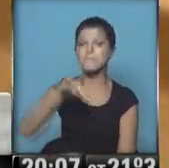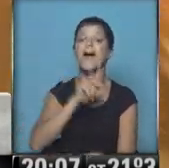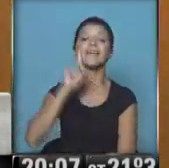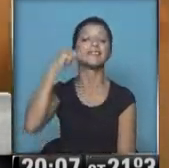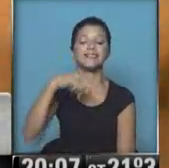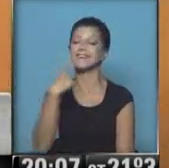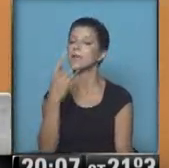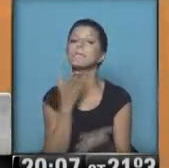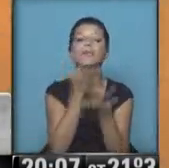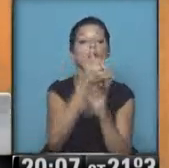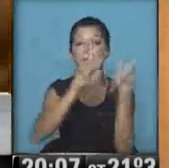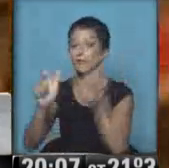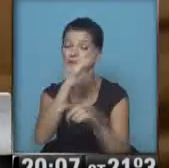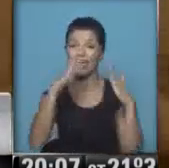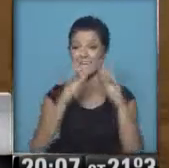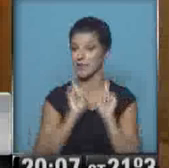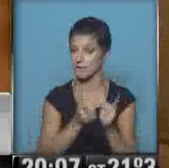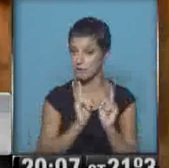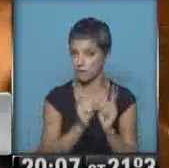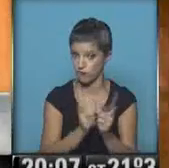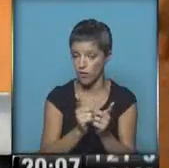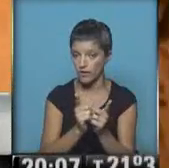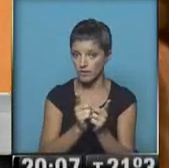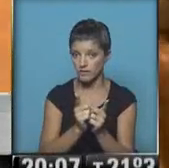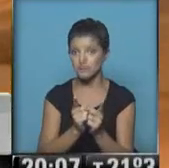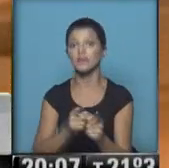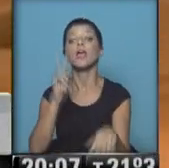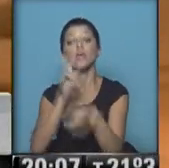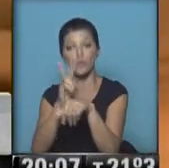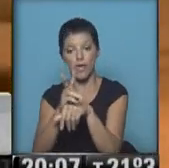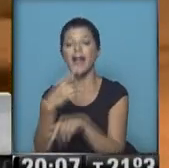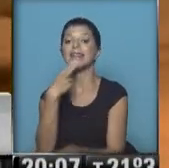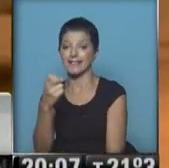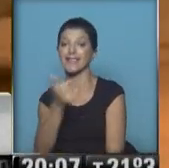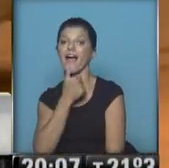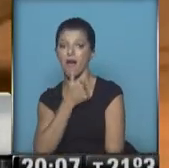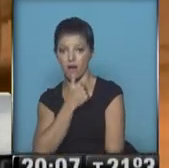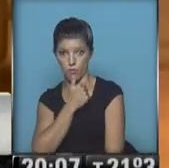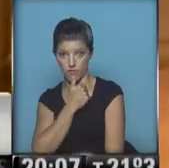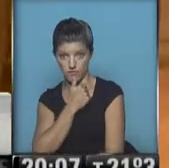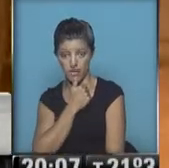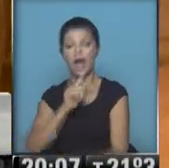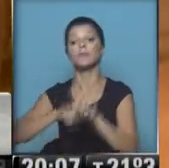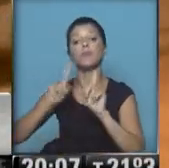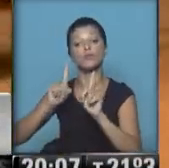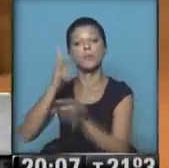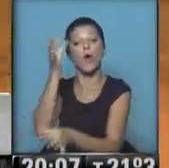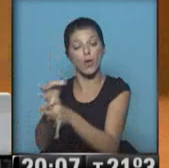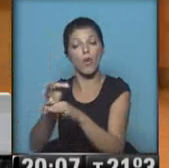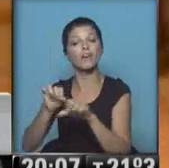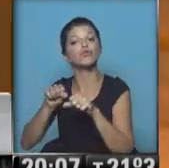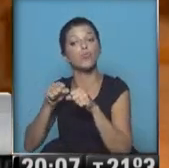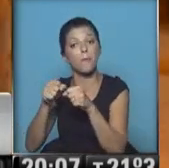población a permanecer en sus casas y a realizar un uso racional de la energía y el agua, mientras las escuelas suspendieron las